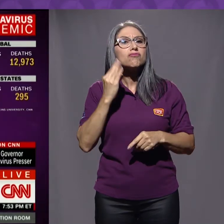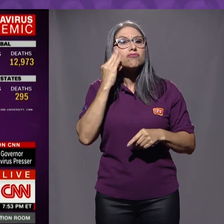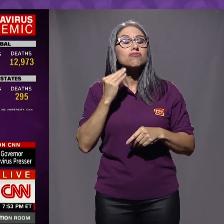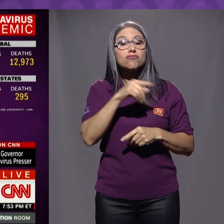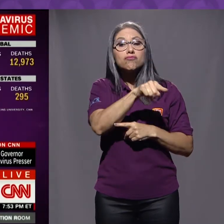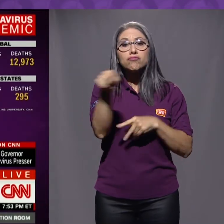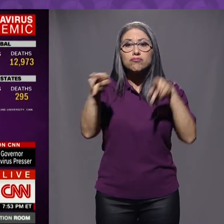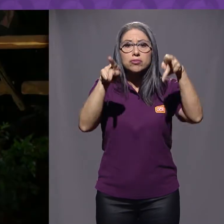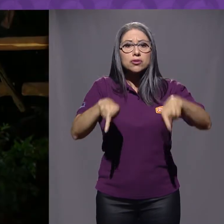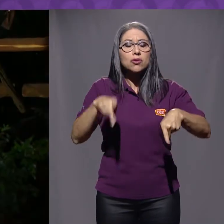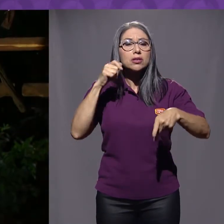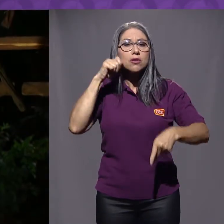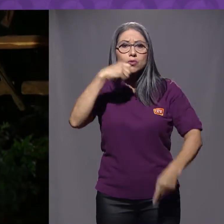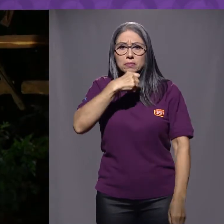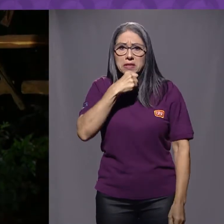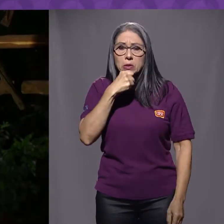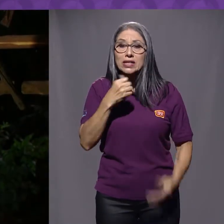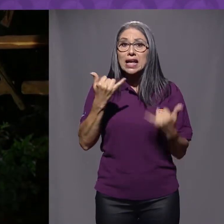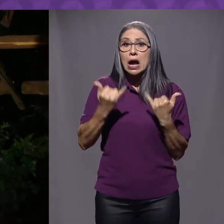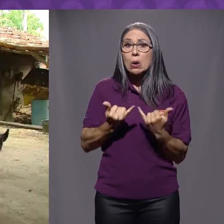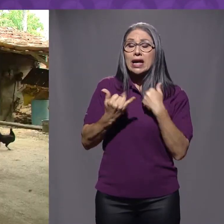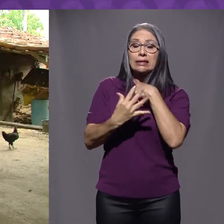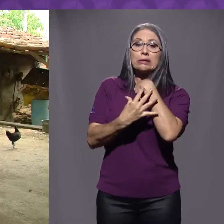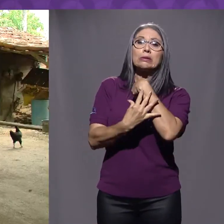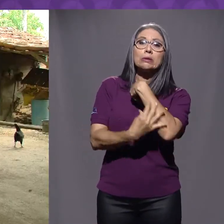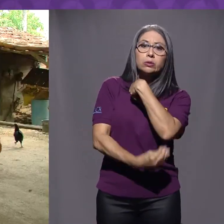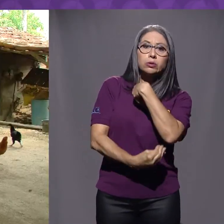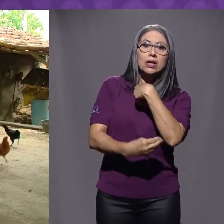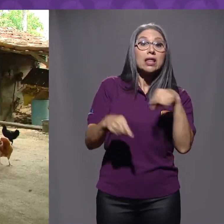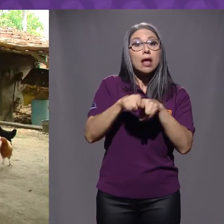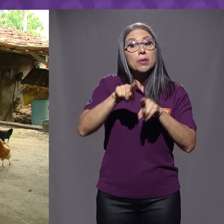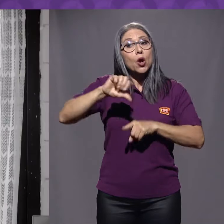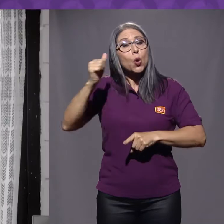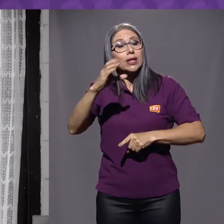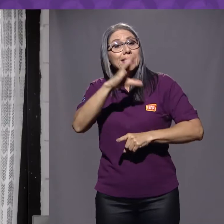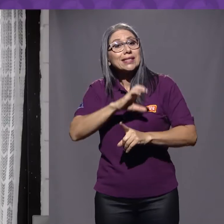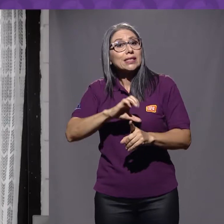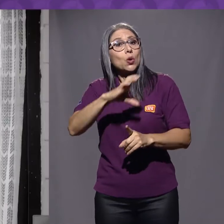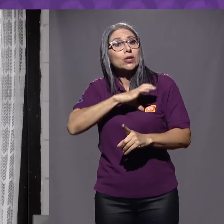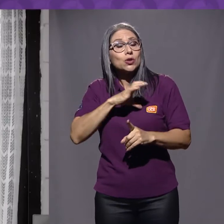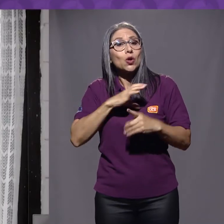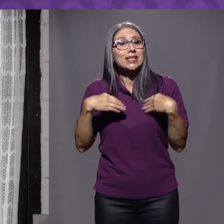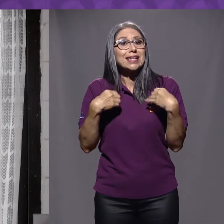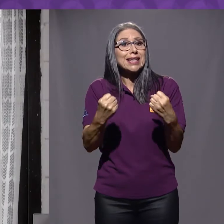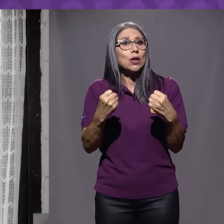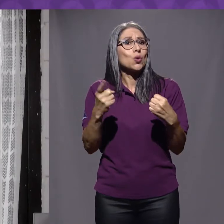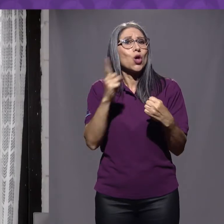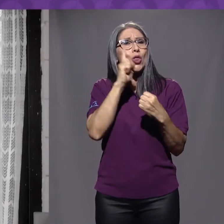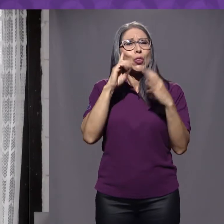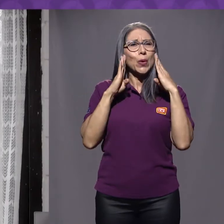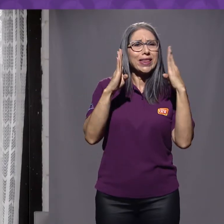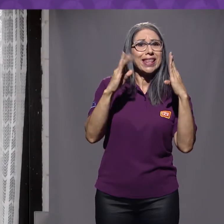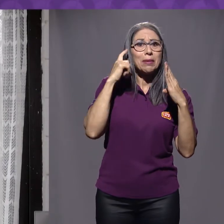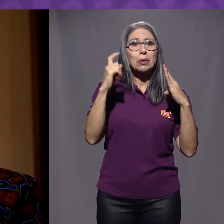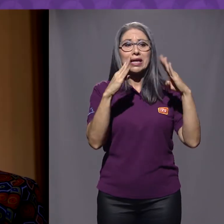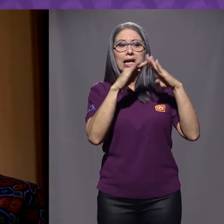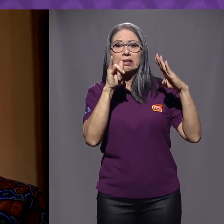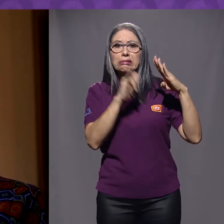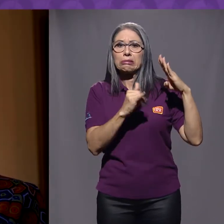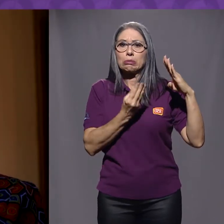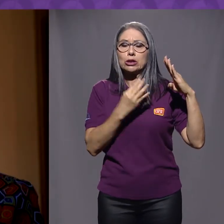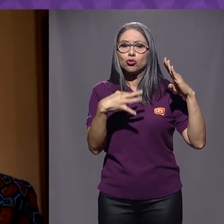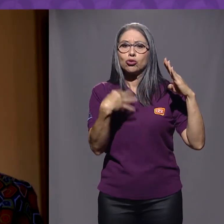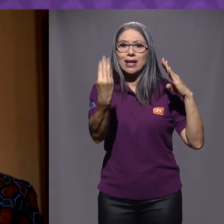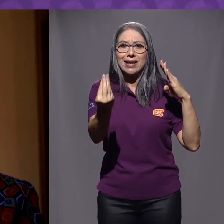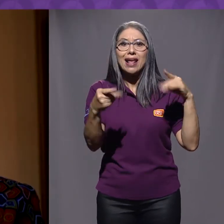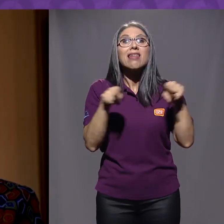adultas mayores a situaciones de pobreza, desatención de otras condiciones de salud por el temor de salir de casa y la saturación del